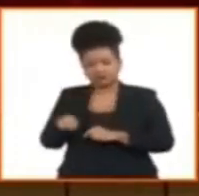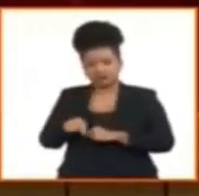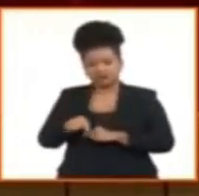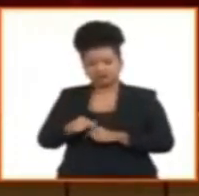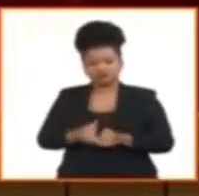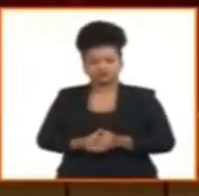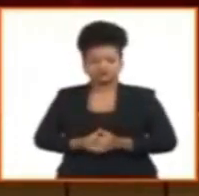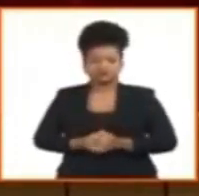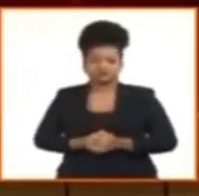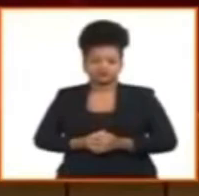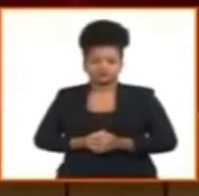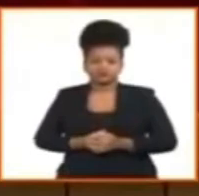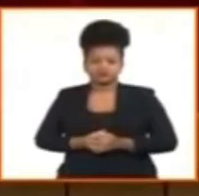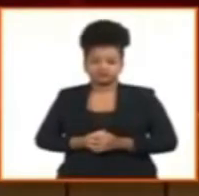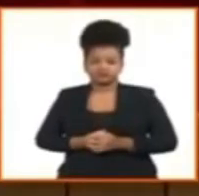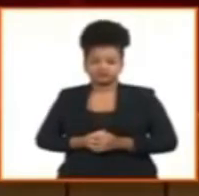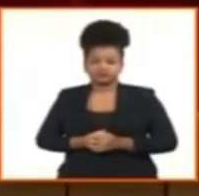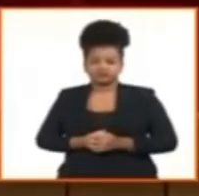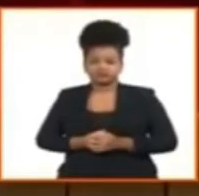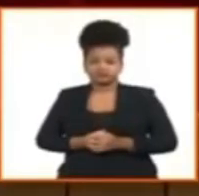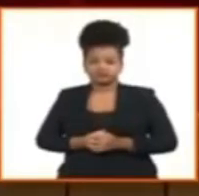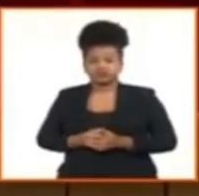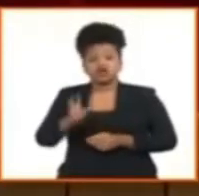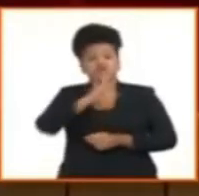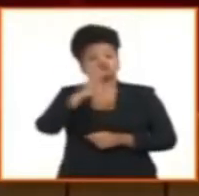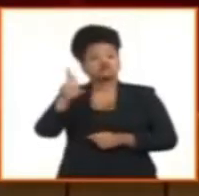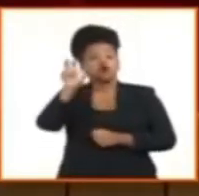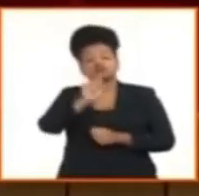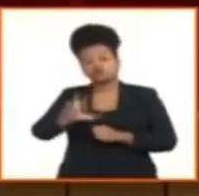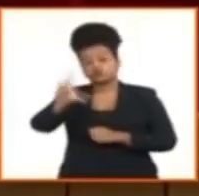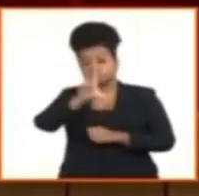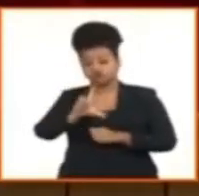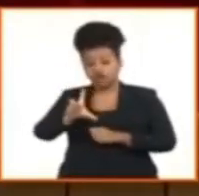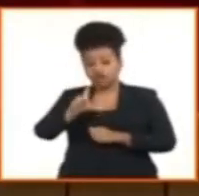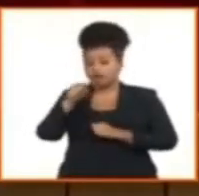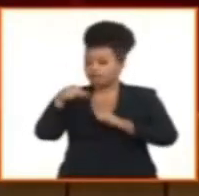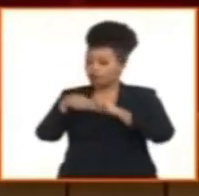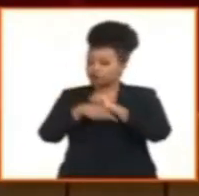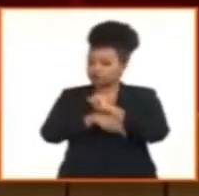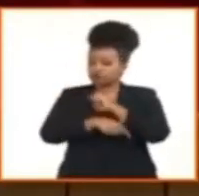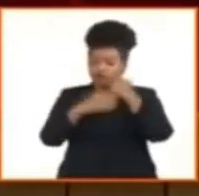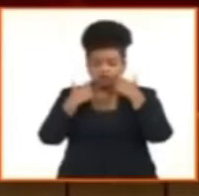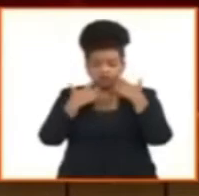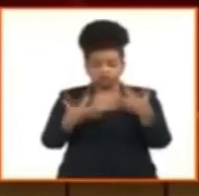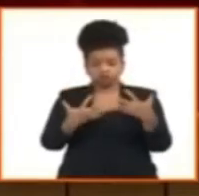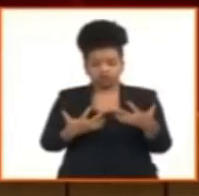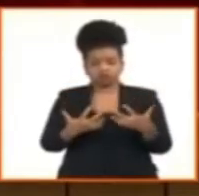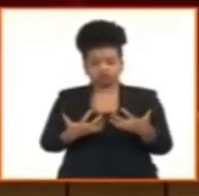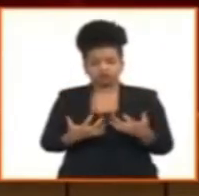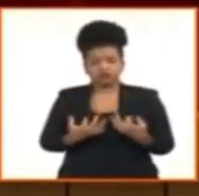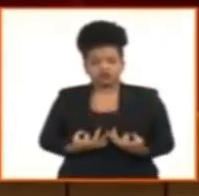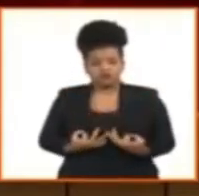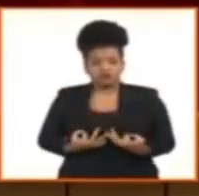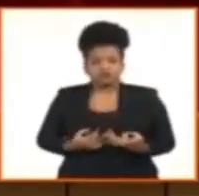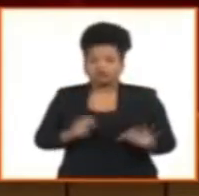se adueñaban del país. Una revolución social tan profunda no triunfa donde no están dadas las condiciones